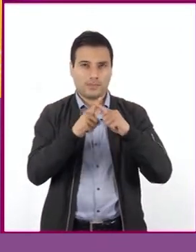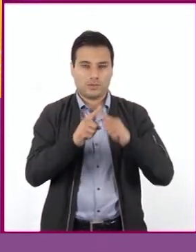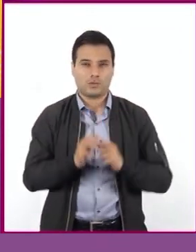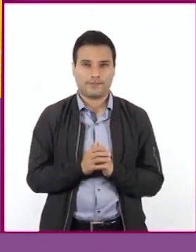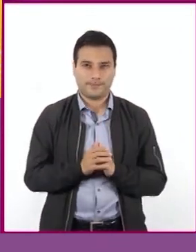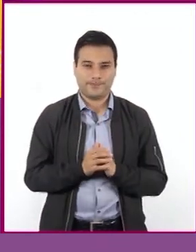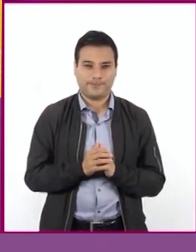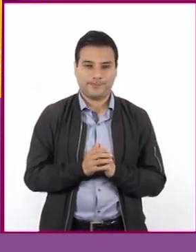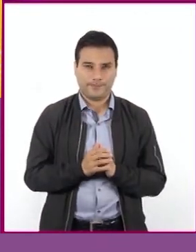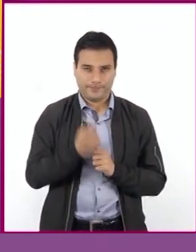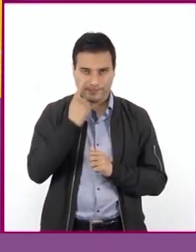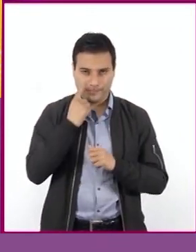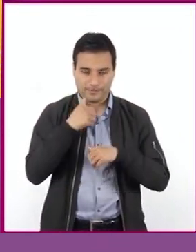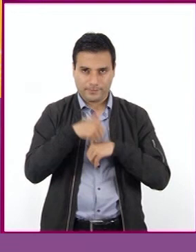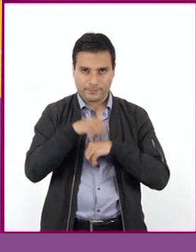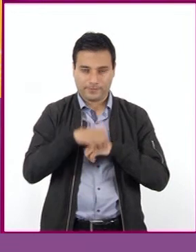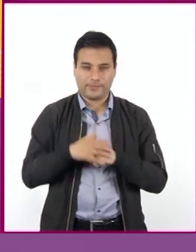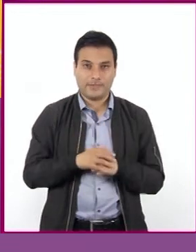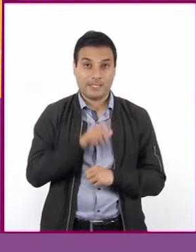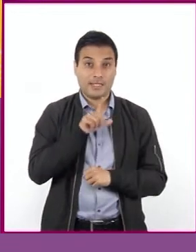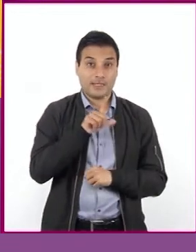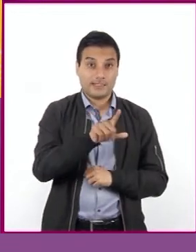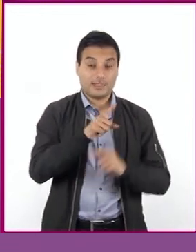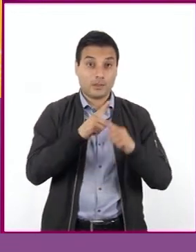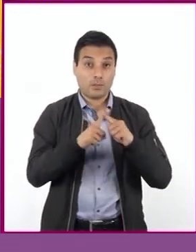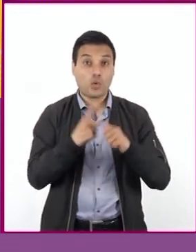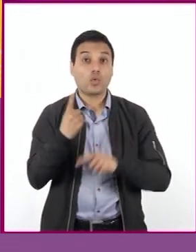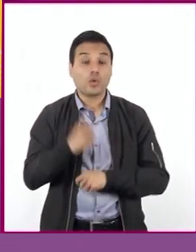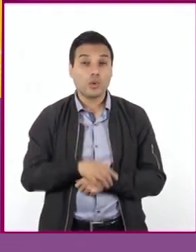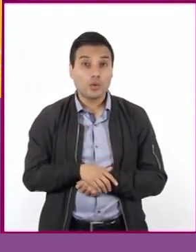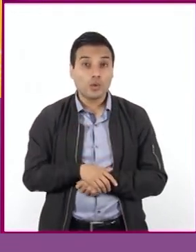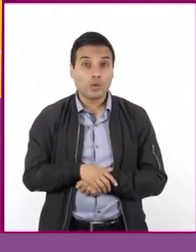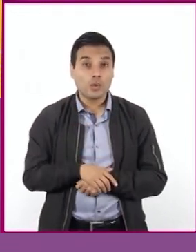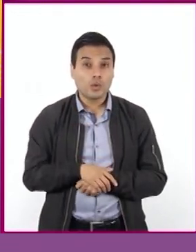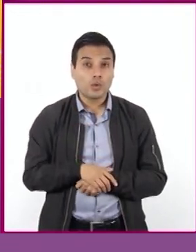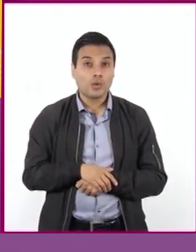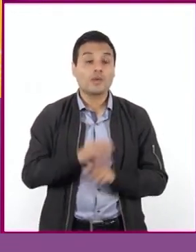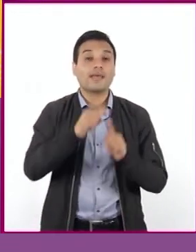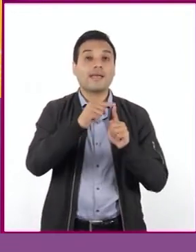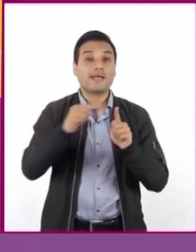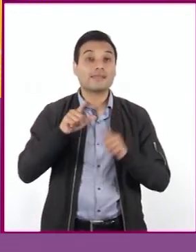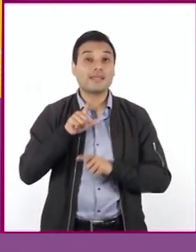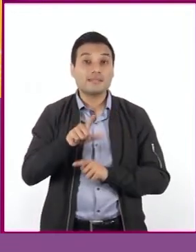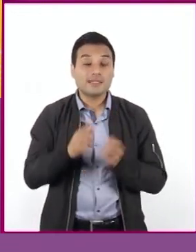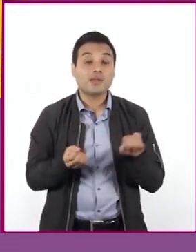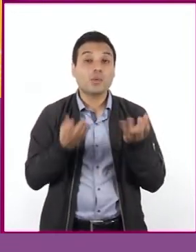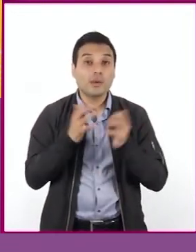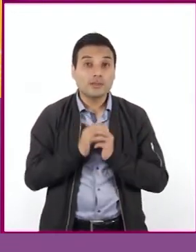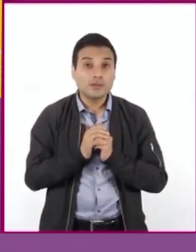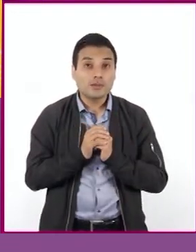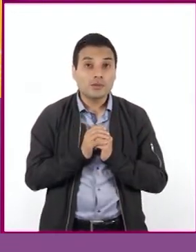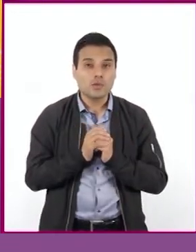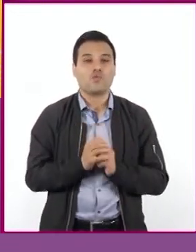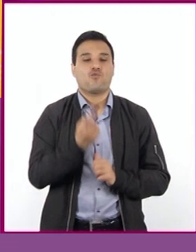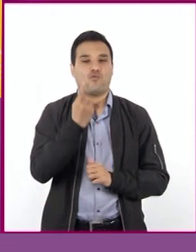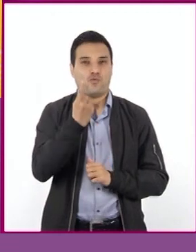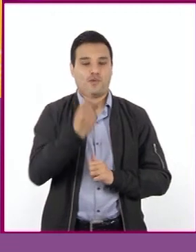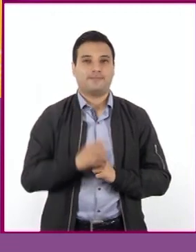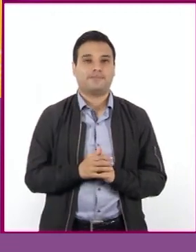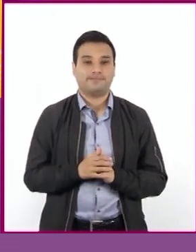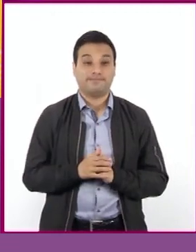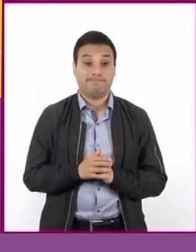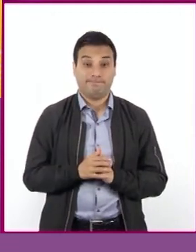segundo miembro de la igualdad. 17 por 1 entre 17 es igual a 1. Por lo tanto, el